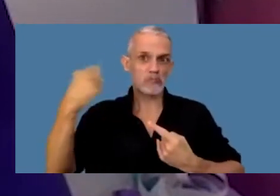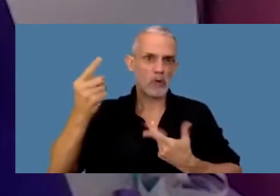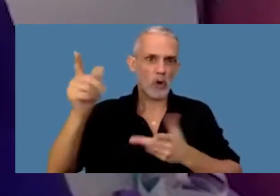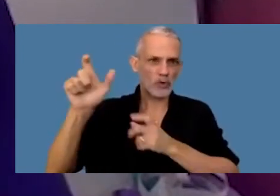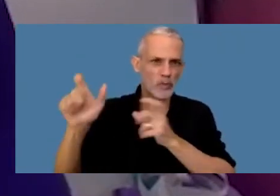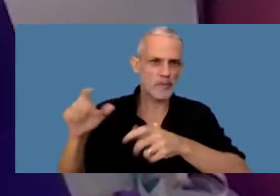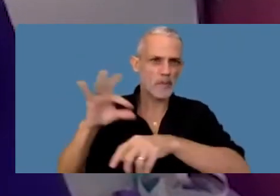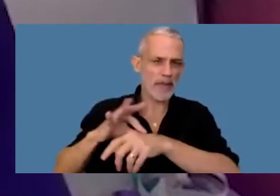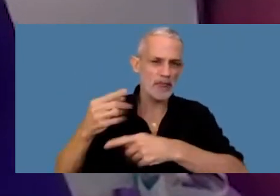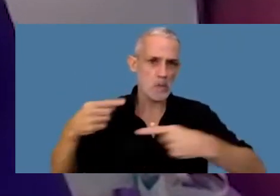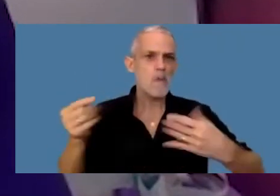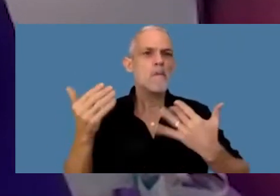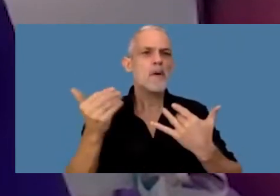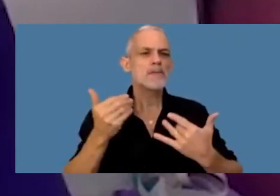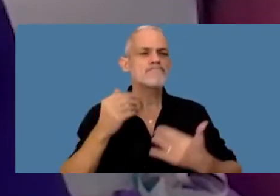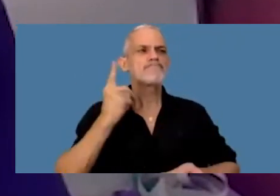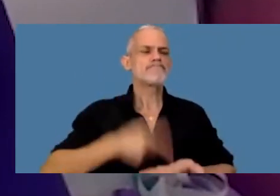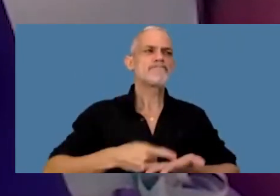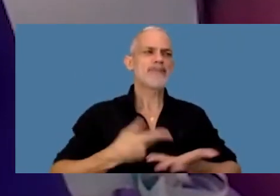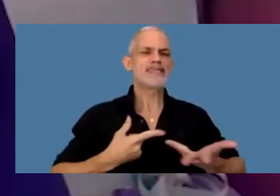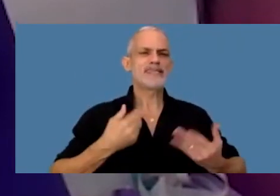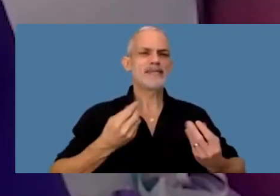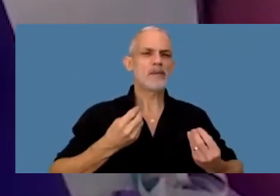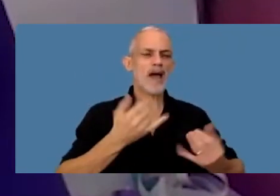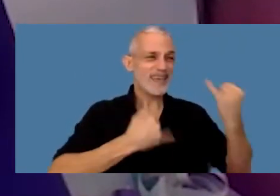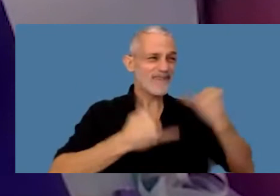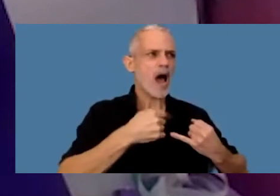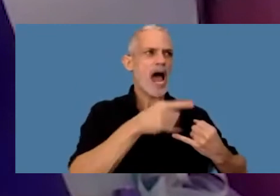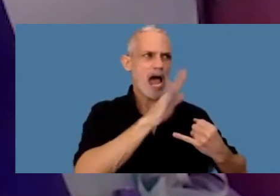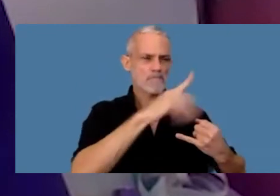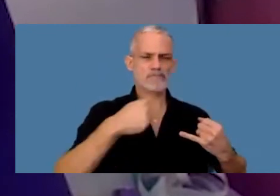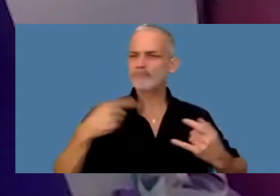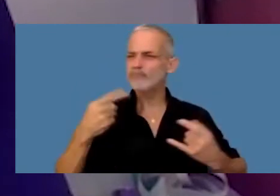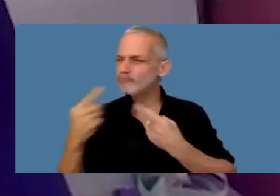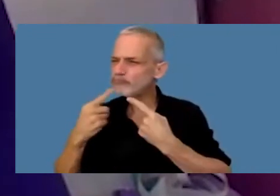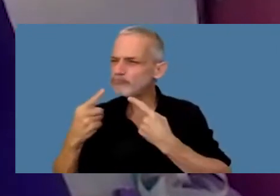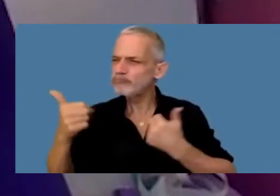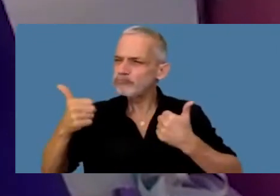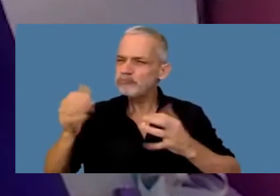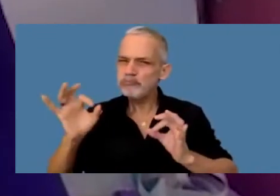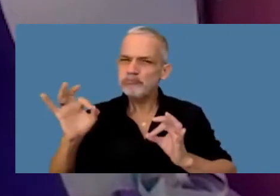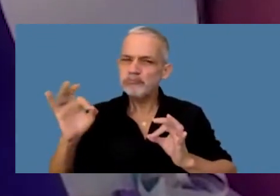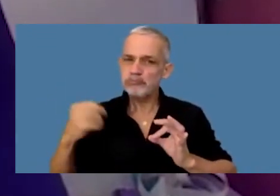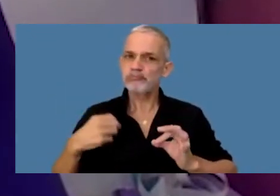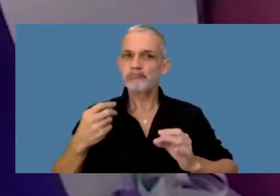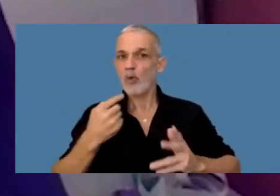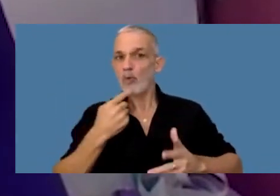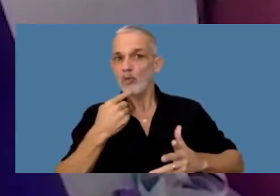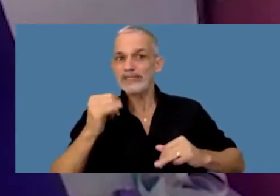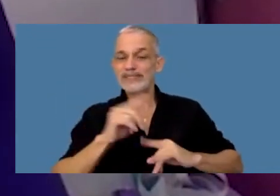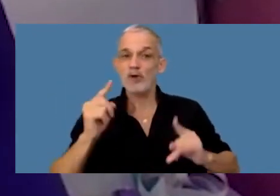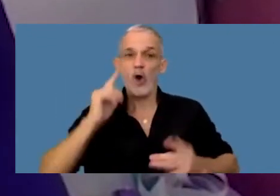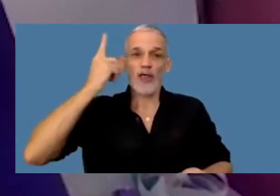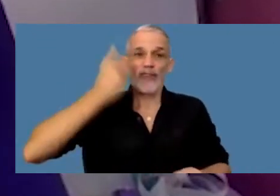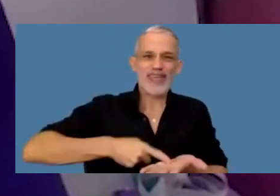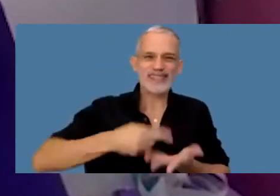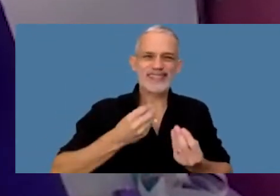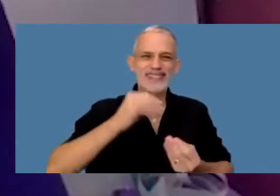pacientes tienen autonomía de voluntad. Esto es que pueden aceptar o rechazar